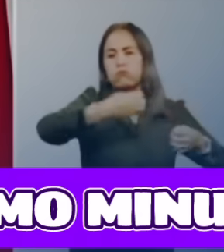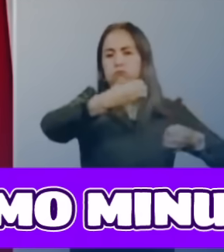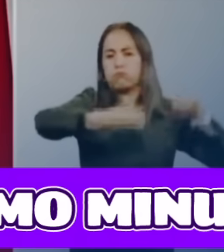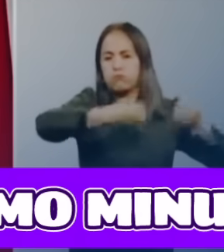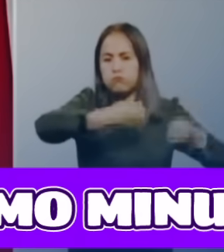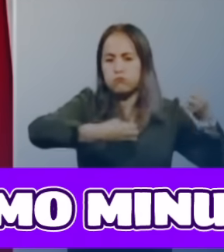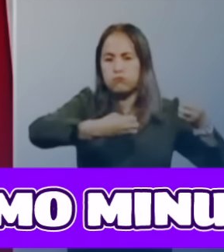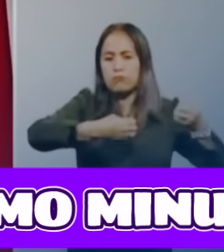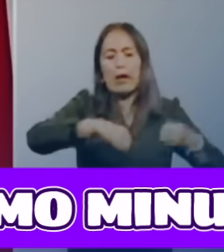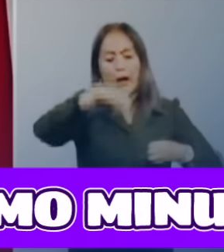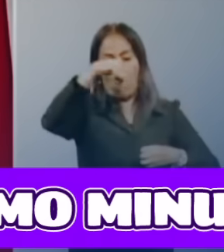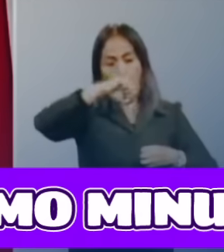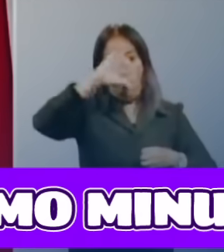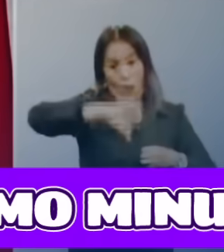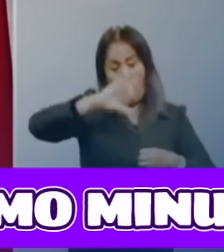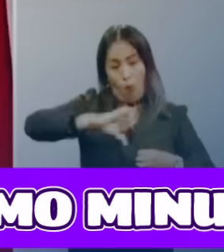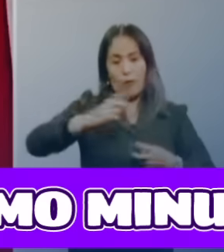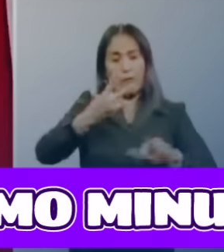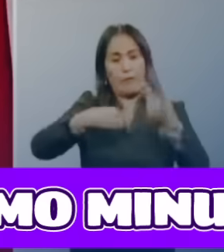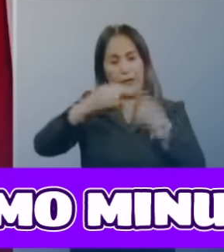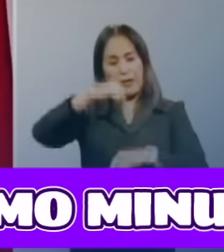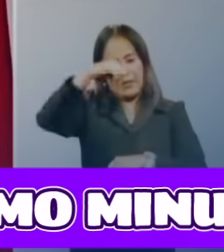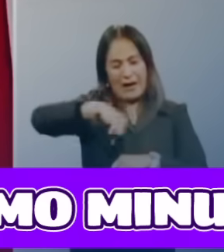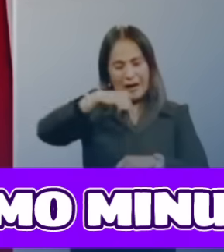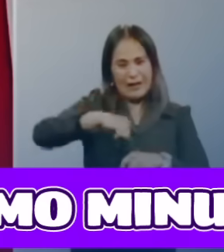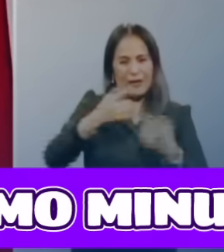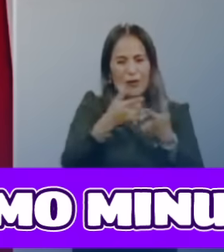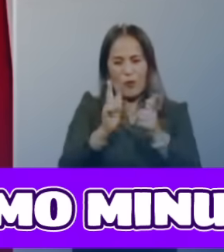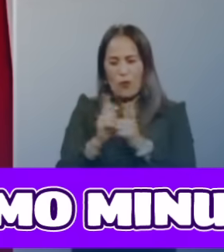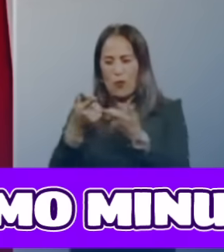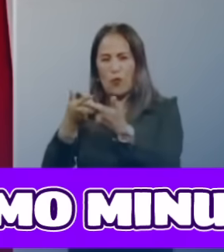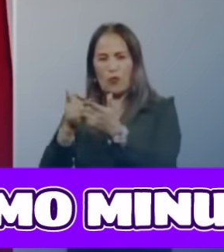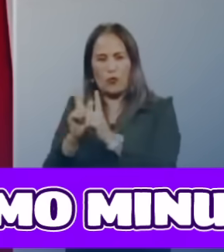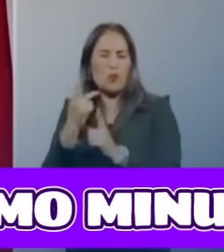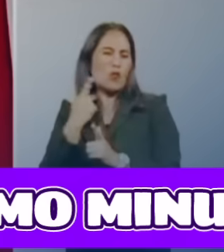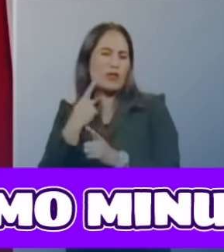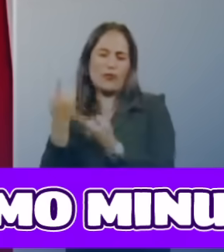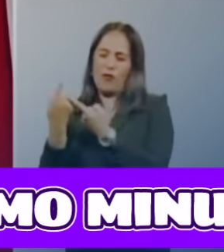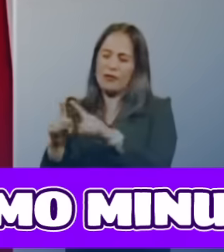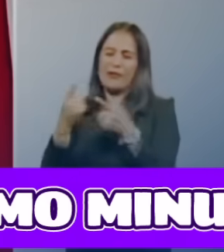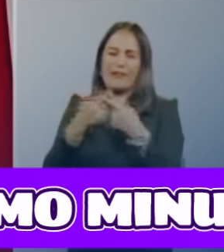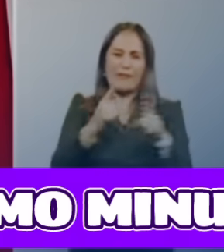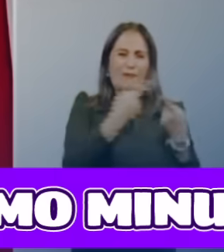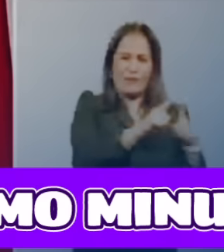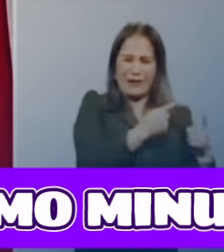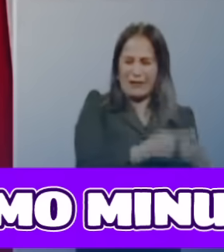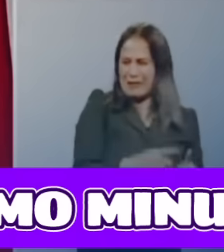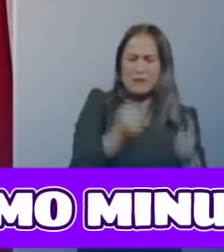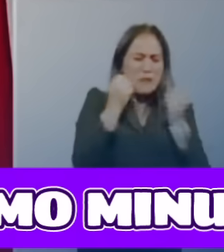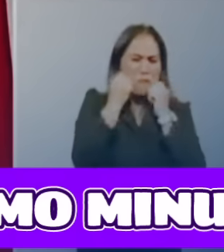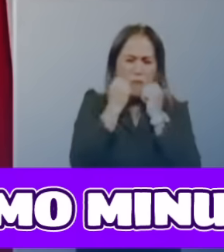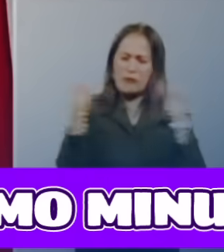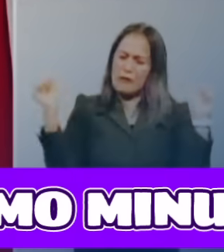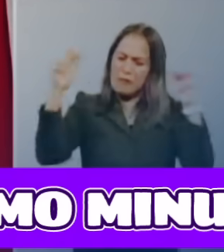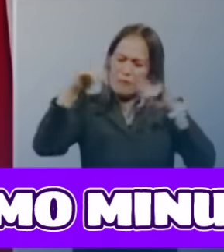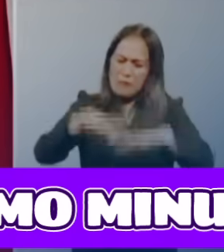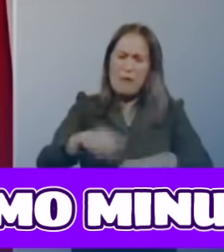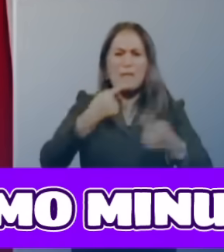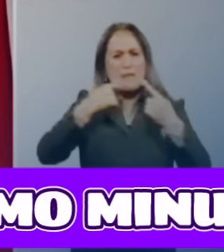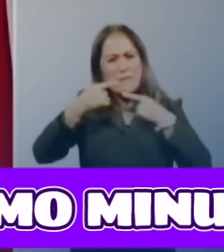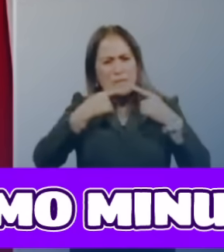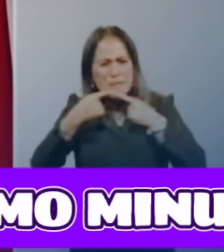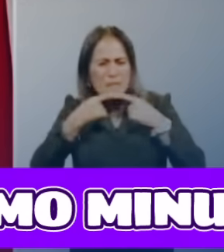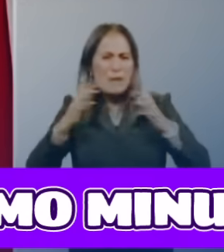legisladores aquí presentes de todos los partidos políticos por participar y dialogar con